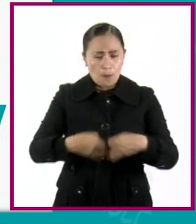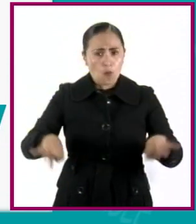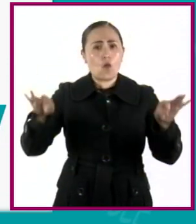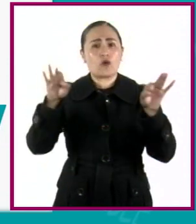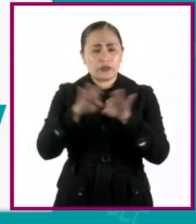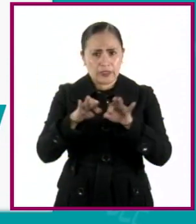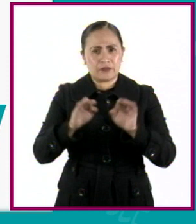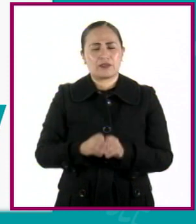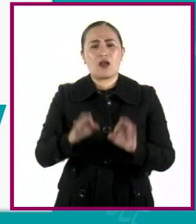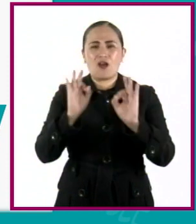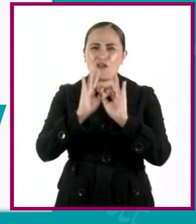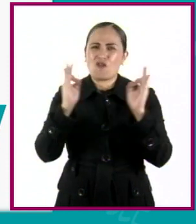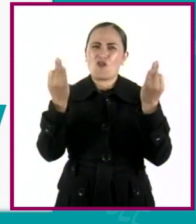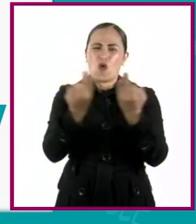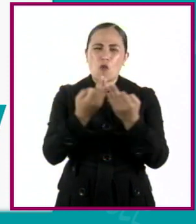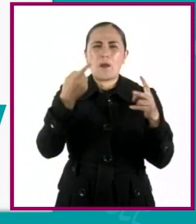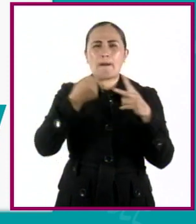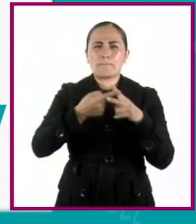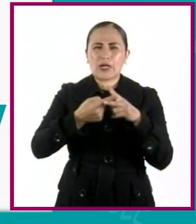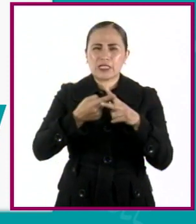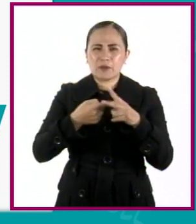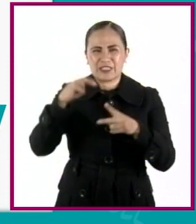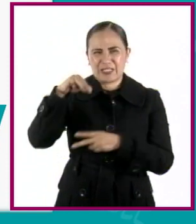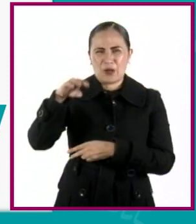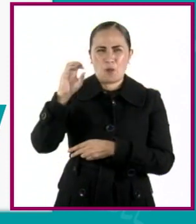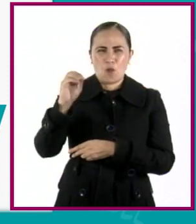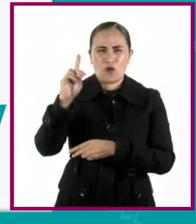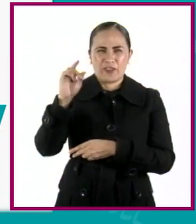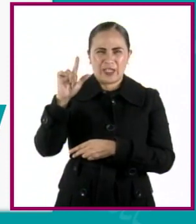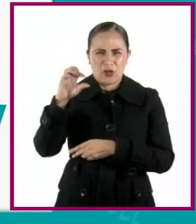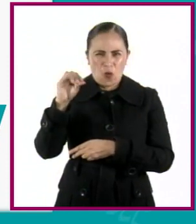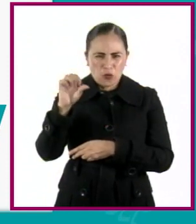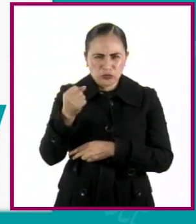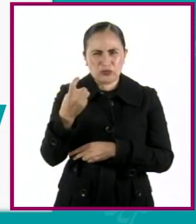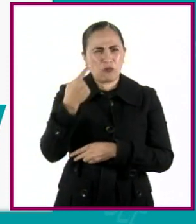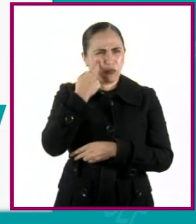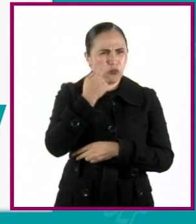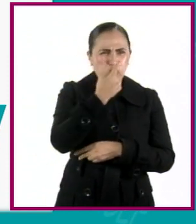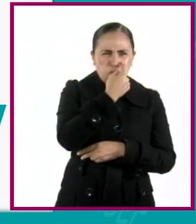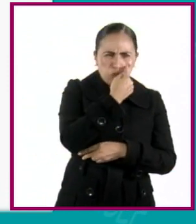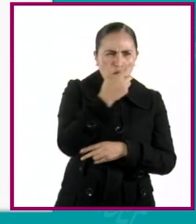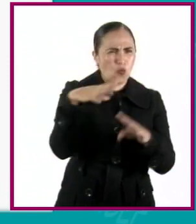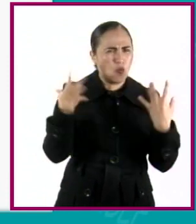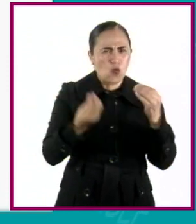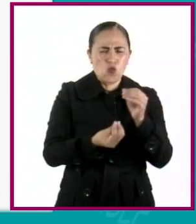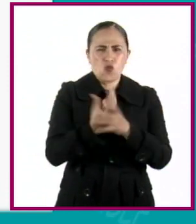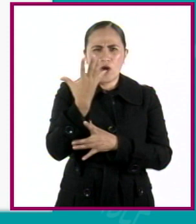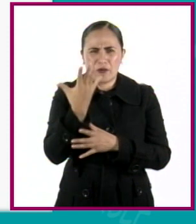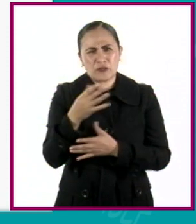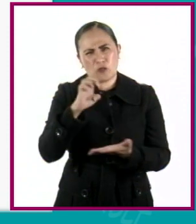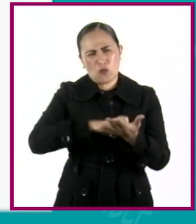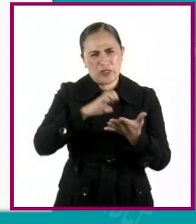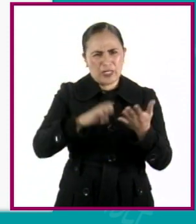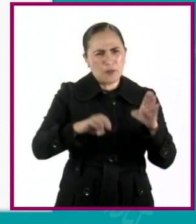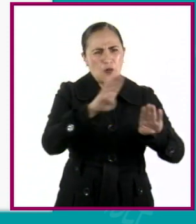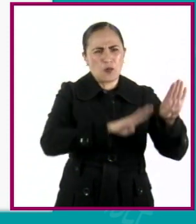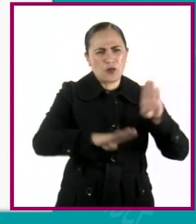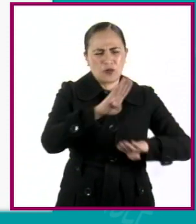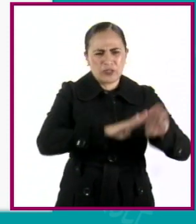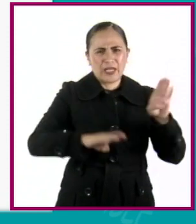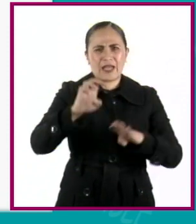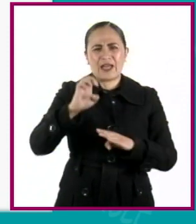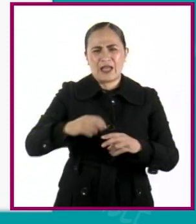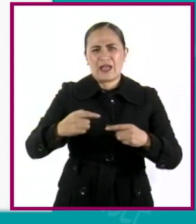Los modelos matemáticos nos pueden dar una nueva visión en muchas áreas de biología, por ejemplo, biología